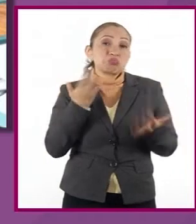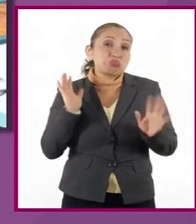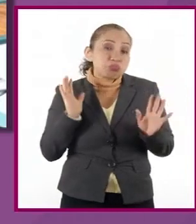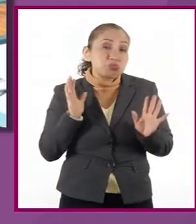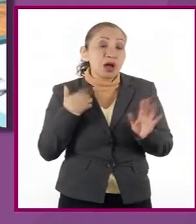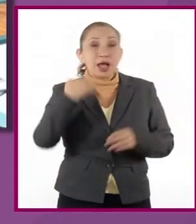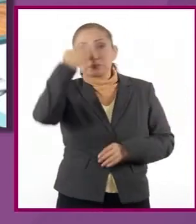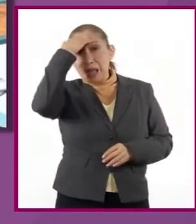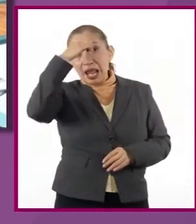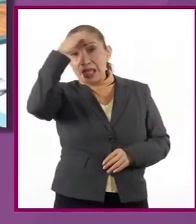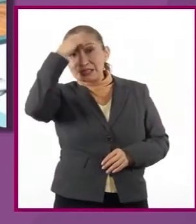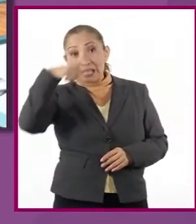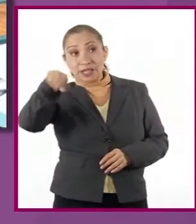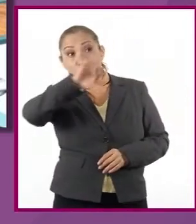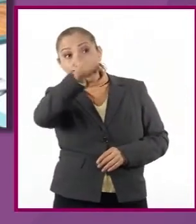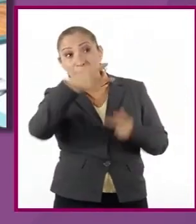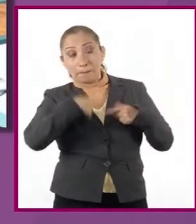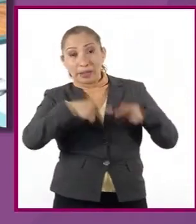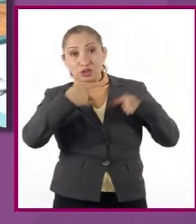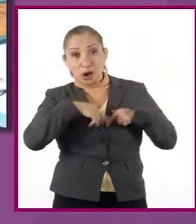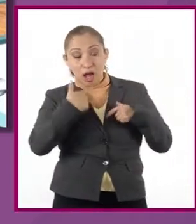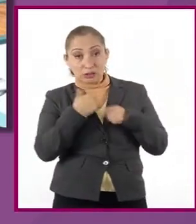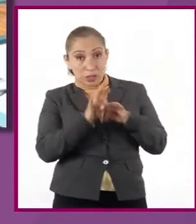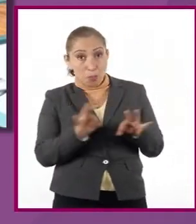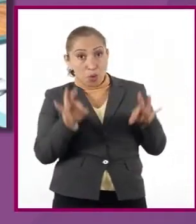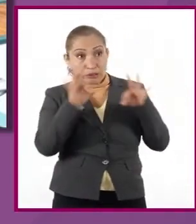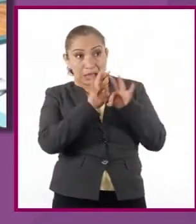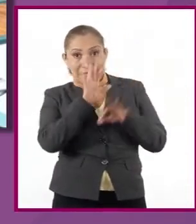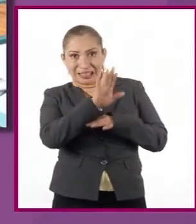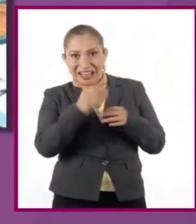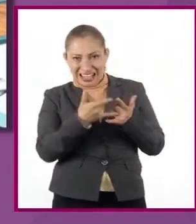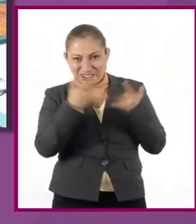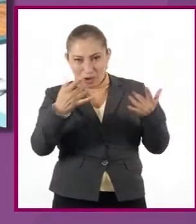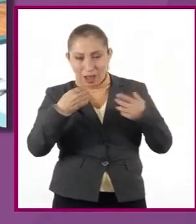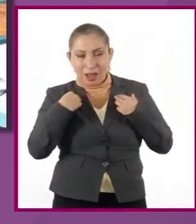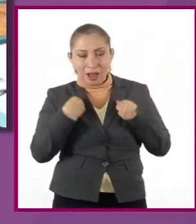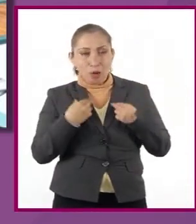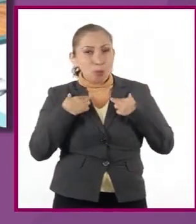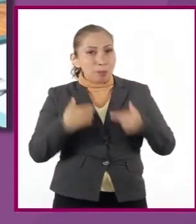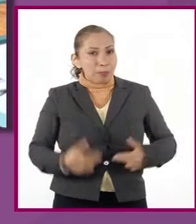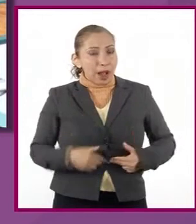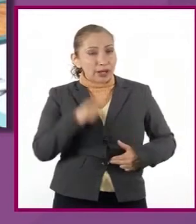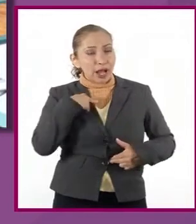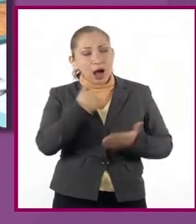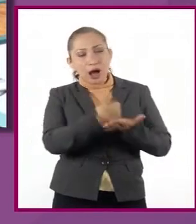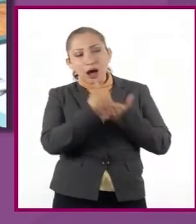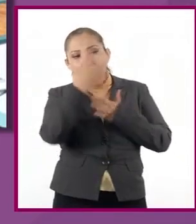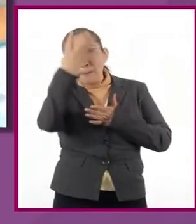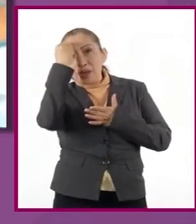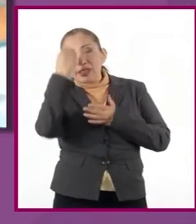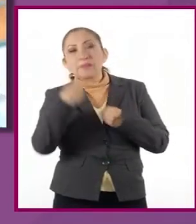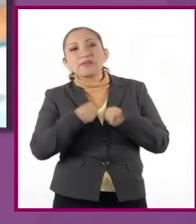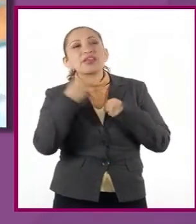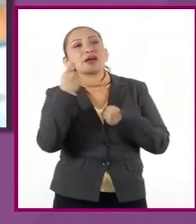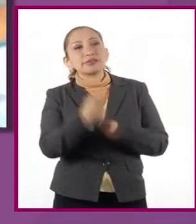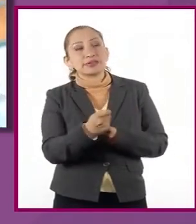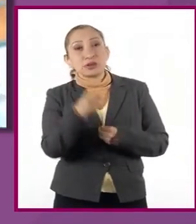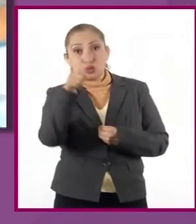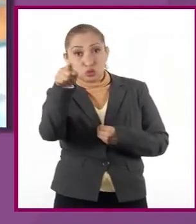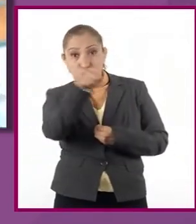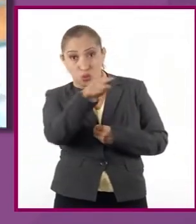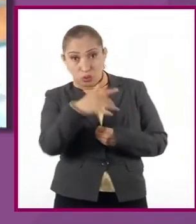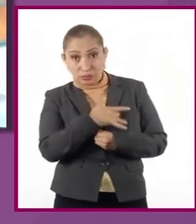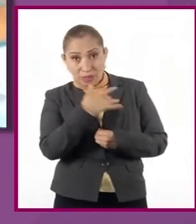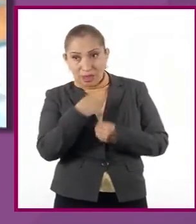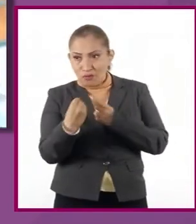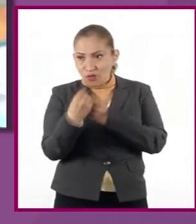Las experiencias de las personas que han logrado dejar huella en la historia de la humanidad nos ayudan a aprender de la vida. ¿Ustedes se han